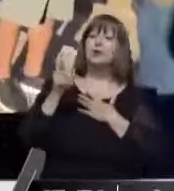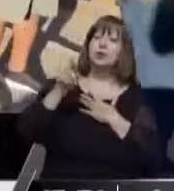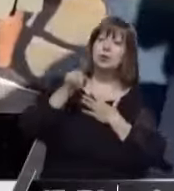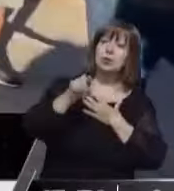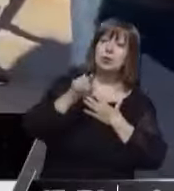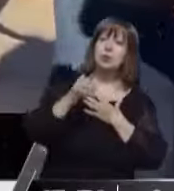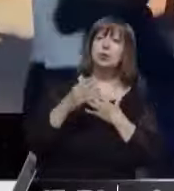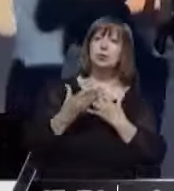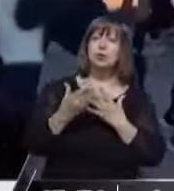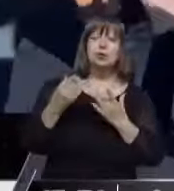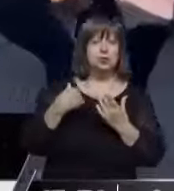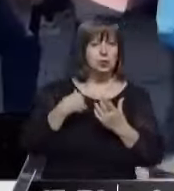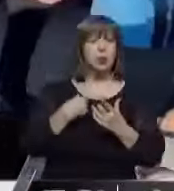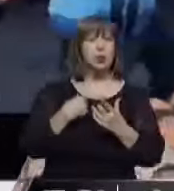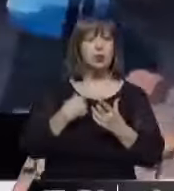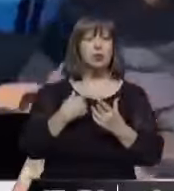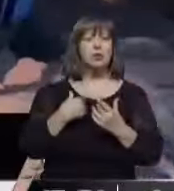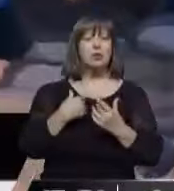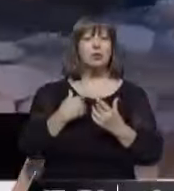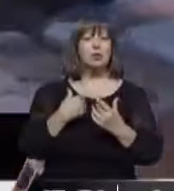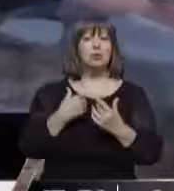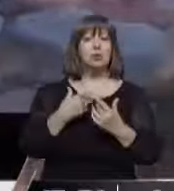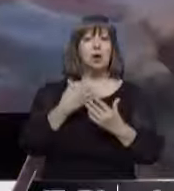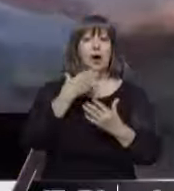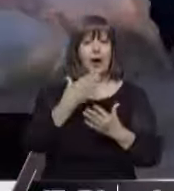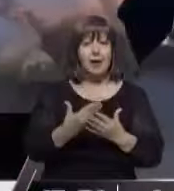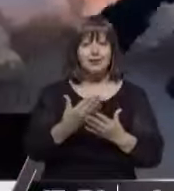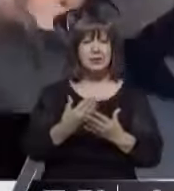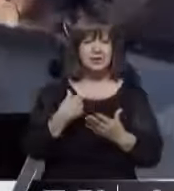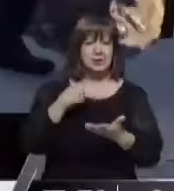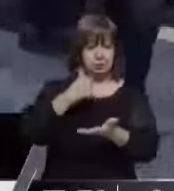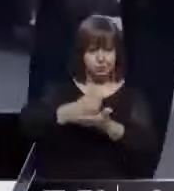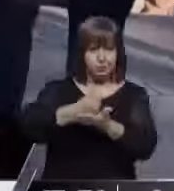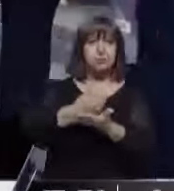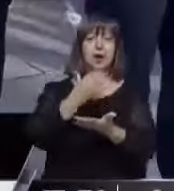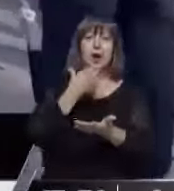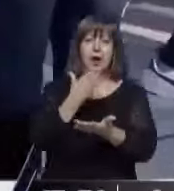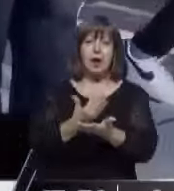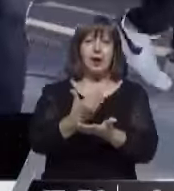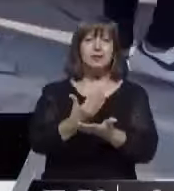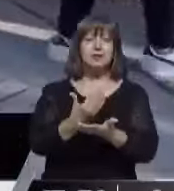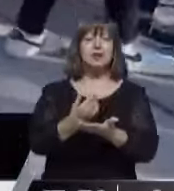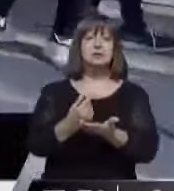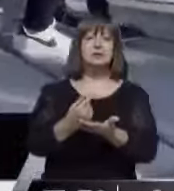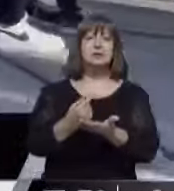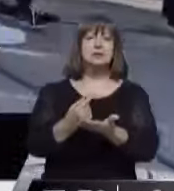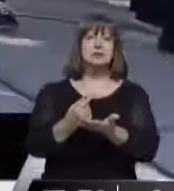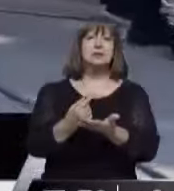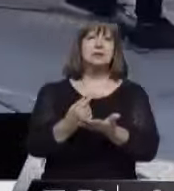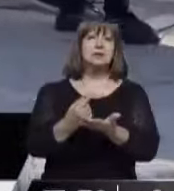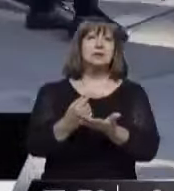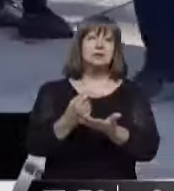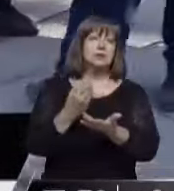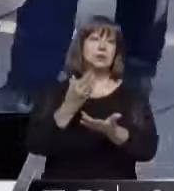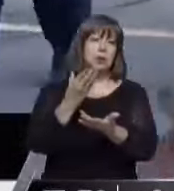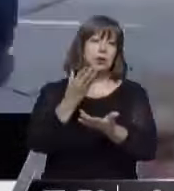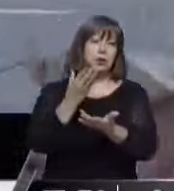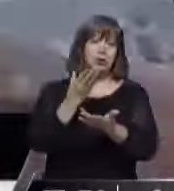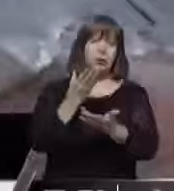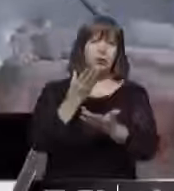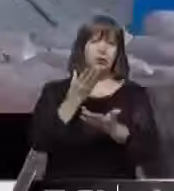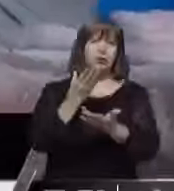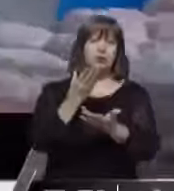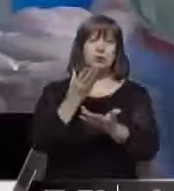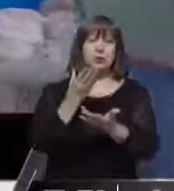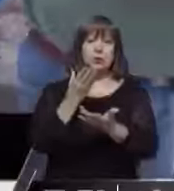día importante, ¿no? Sí, para mí sí. Muy agradecimiento por todo lo que está pasando, más por lo que está pasando, por lo que está